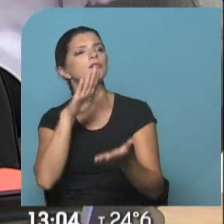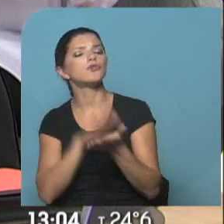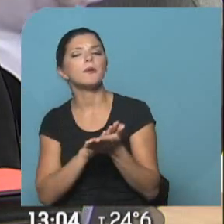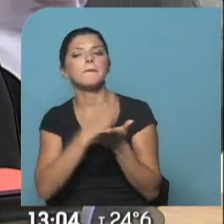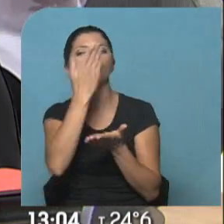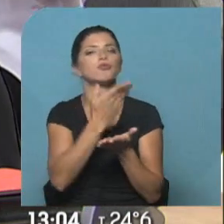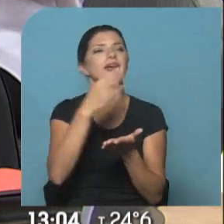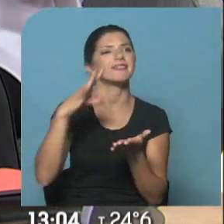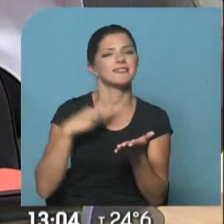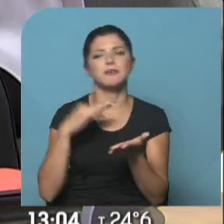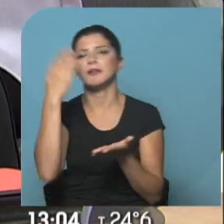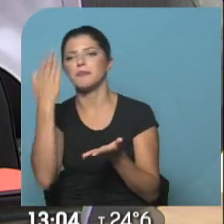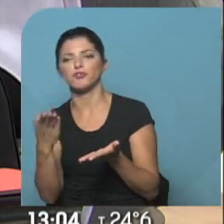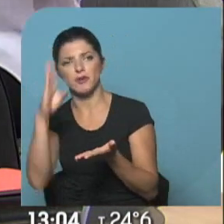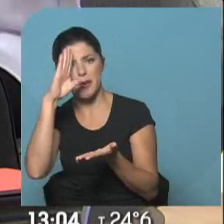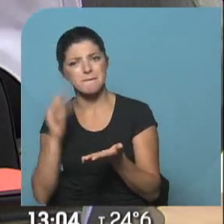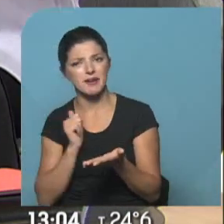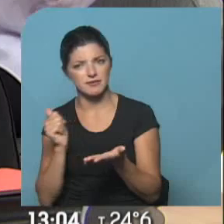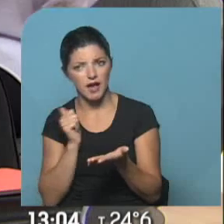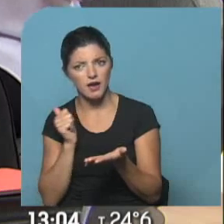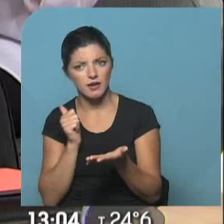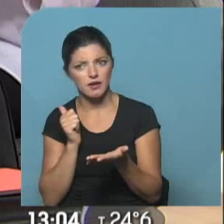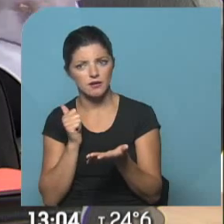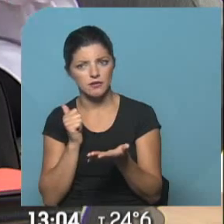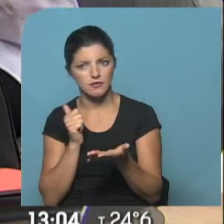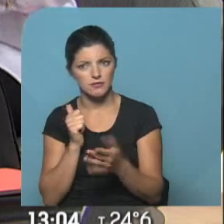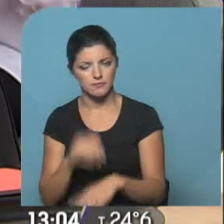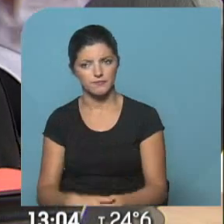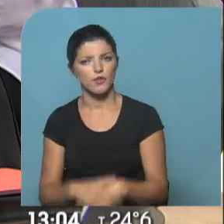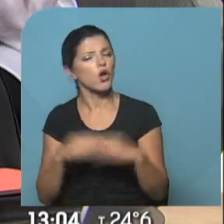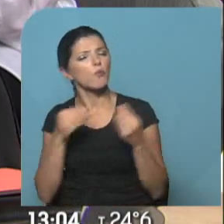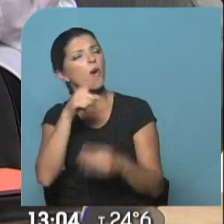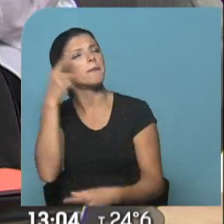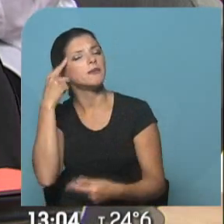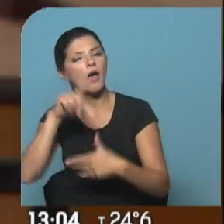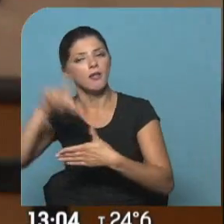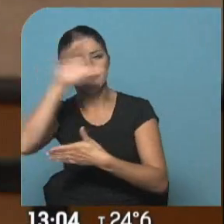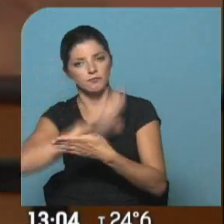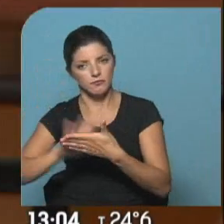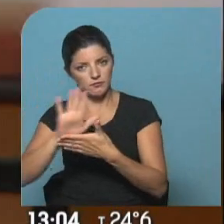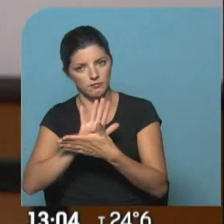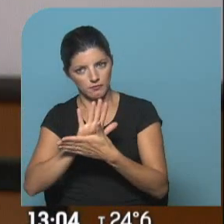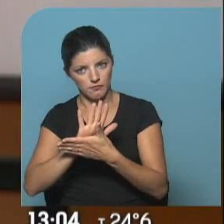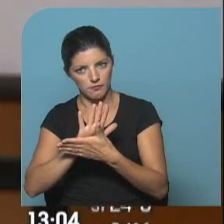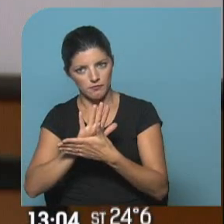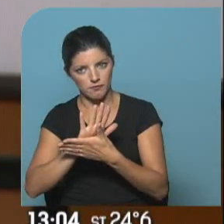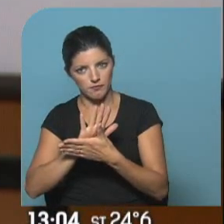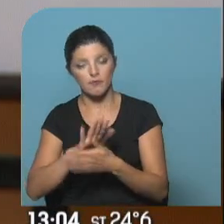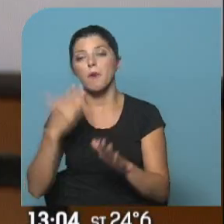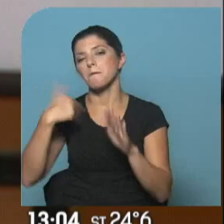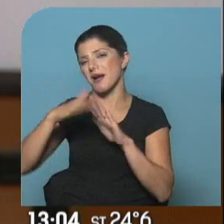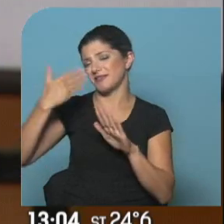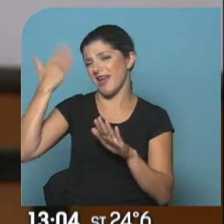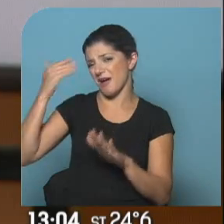con los militares, digamos, lo que es comunión civiles con militares, ¿cómo la ves en la región en general? Sobre todo después que pasaron